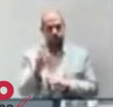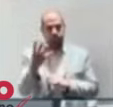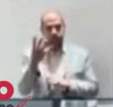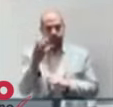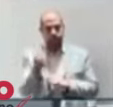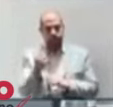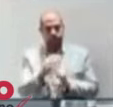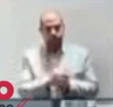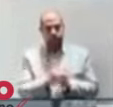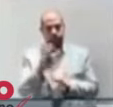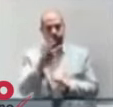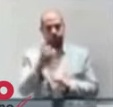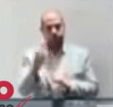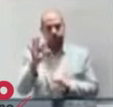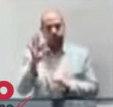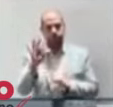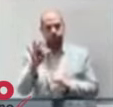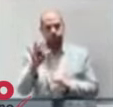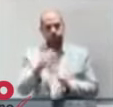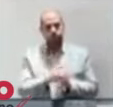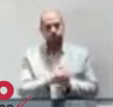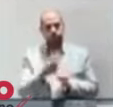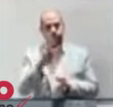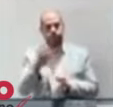339, 340,